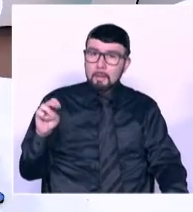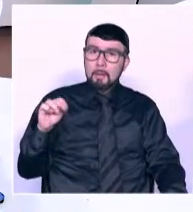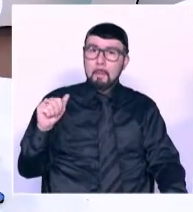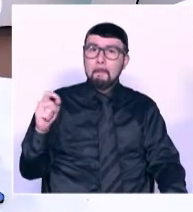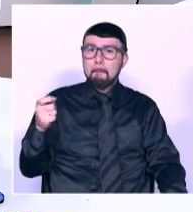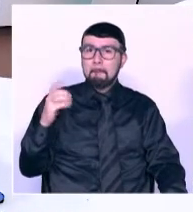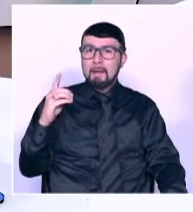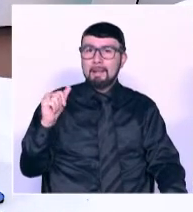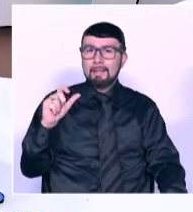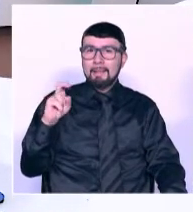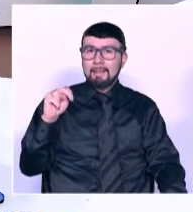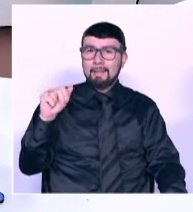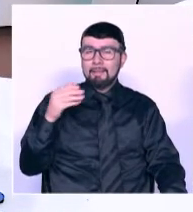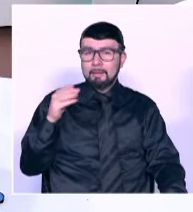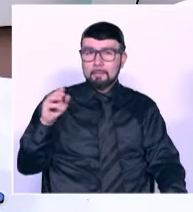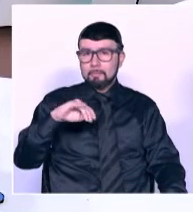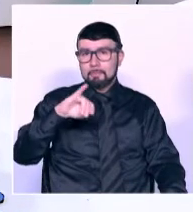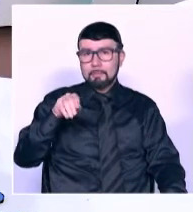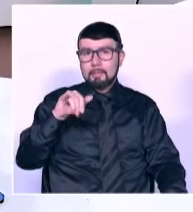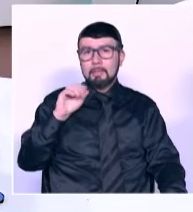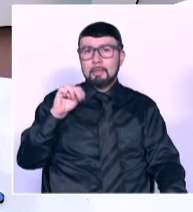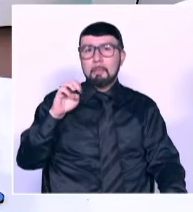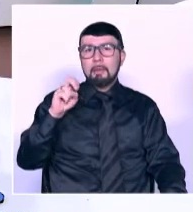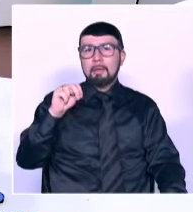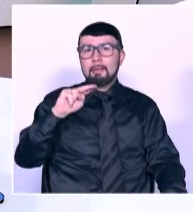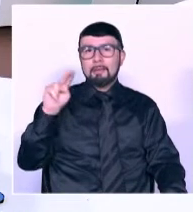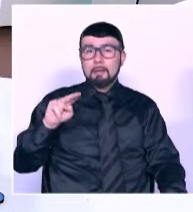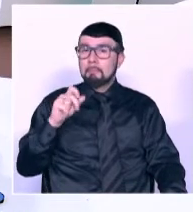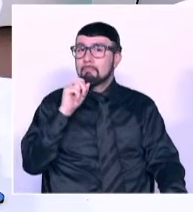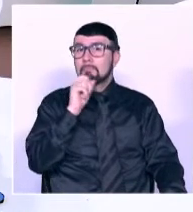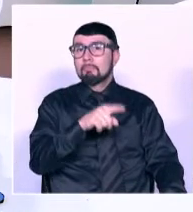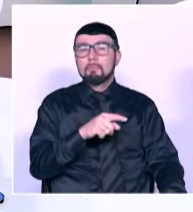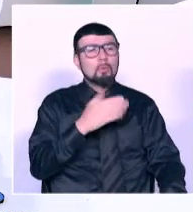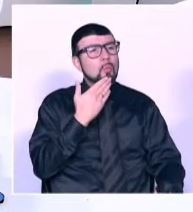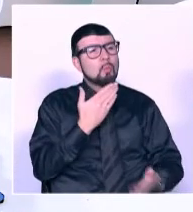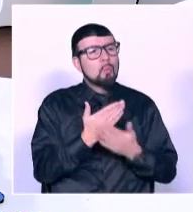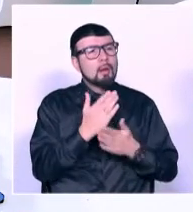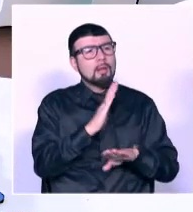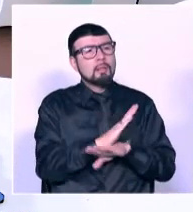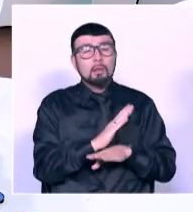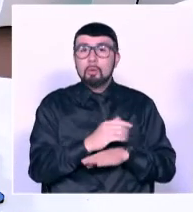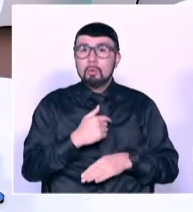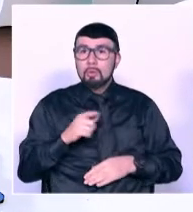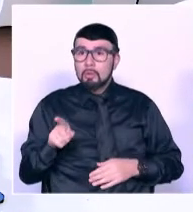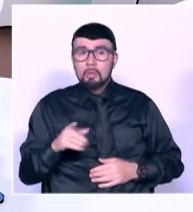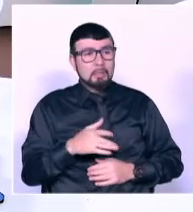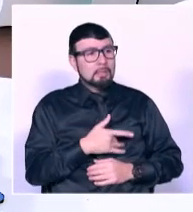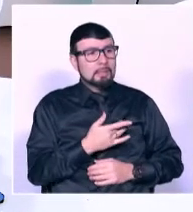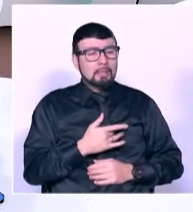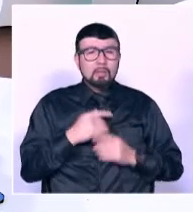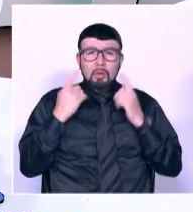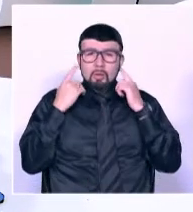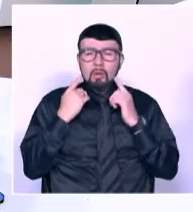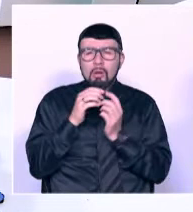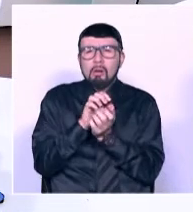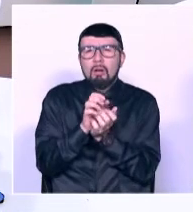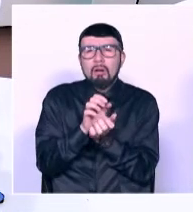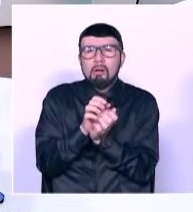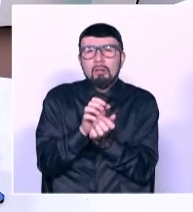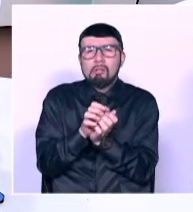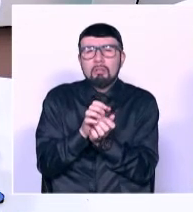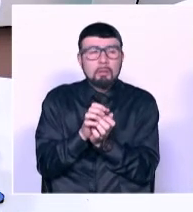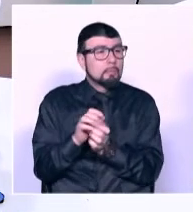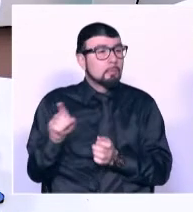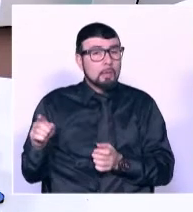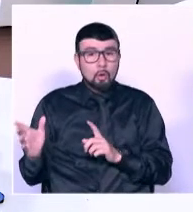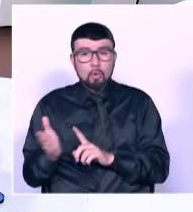otra pregunta por nuestro Facebook Live. Dice, buenas tardes, doctora, siento que la mandíbula me tiembla, me encontraron una